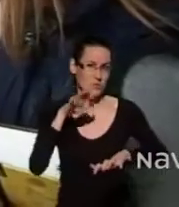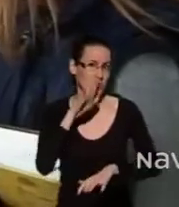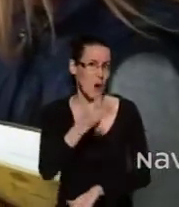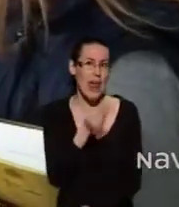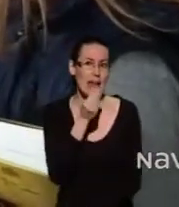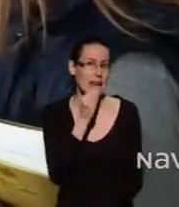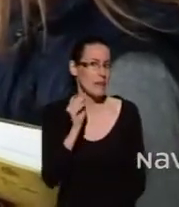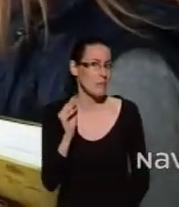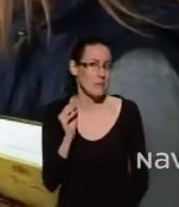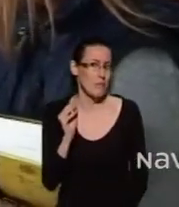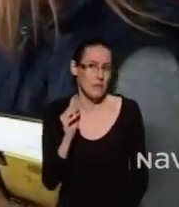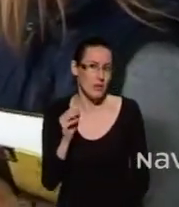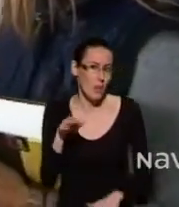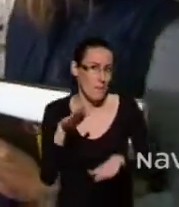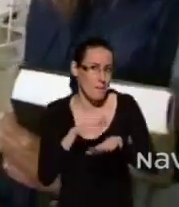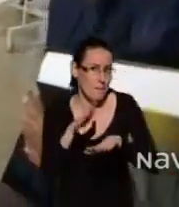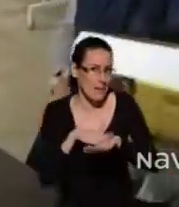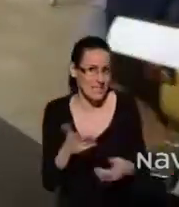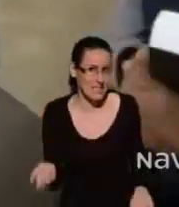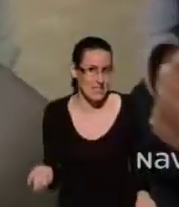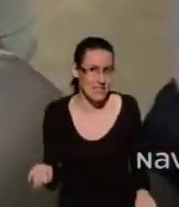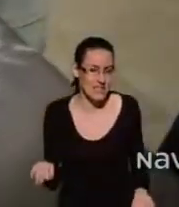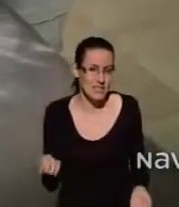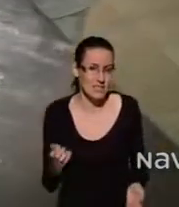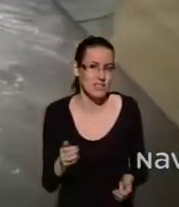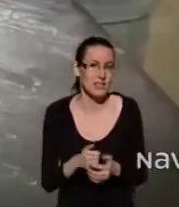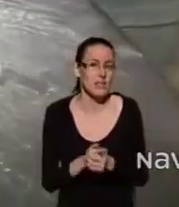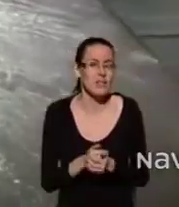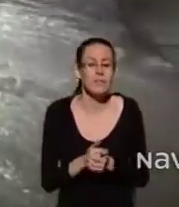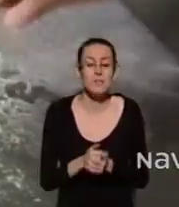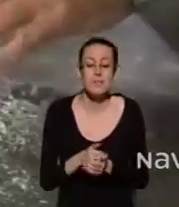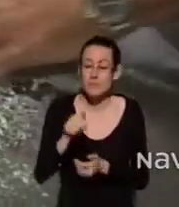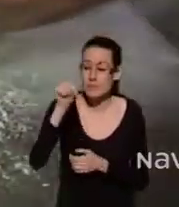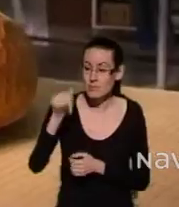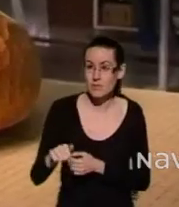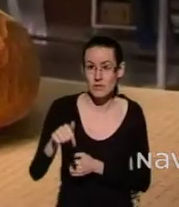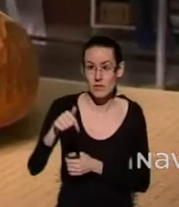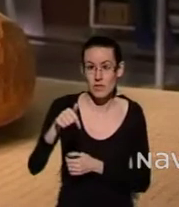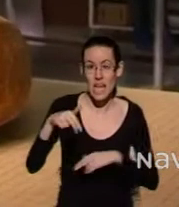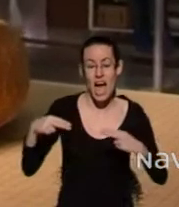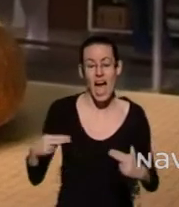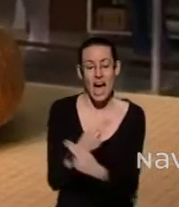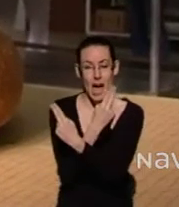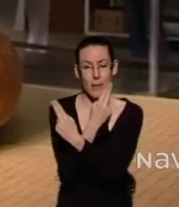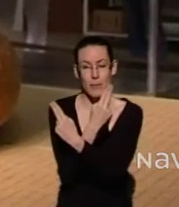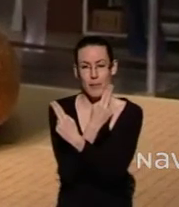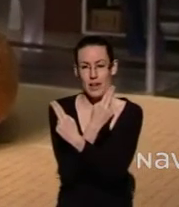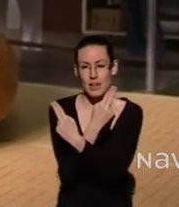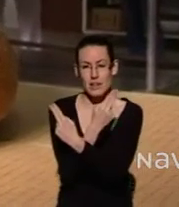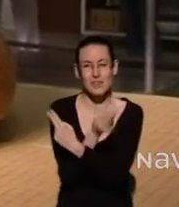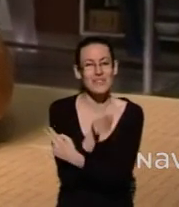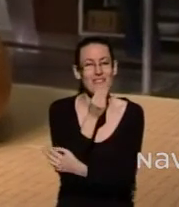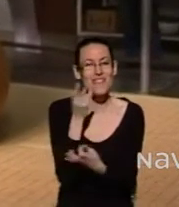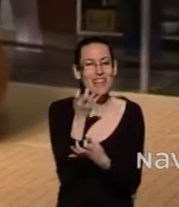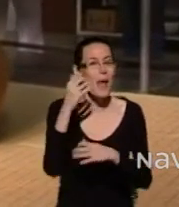primario en la población. Y los de esta localidad tienen la suerte de poder disfrutar del pan de siempre.